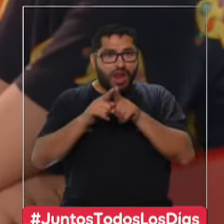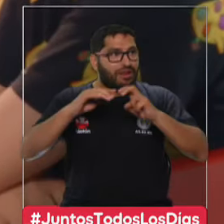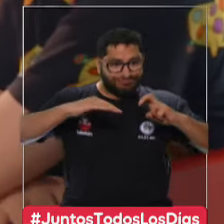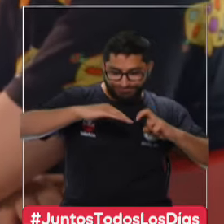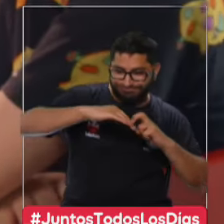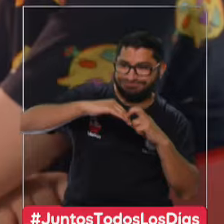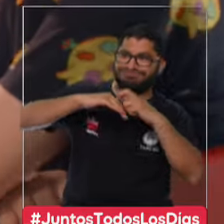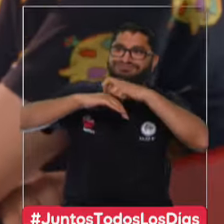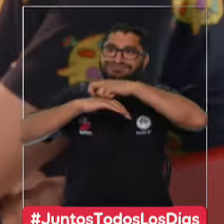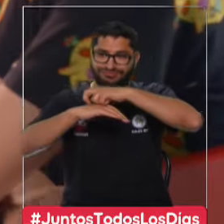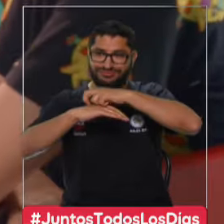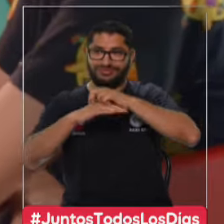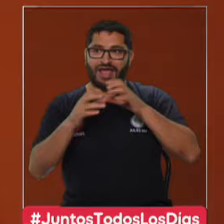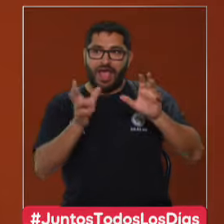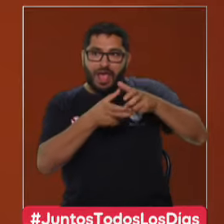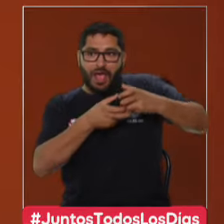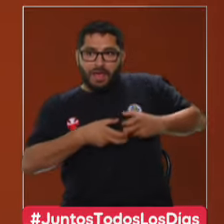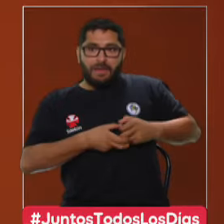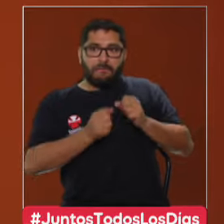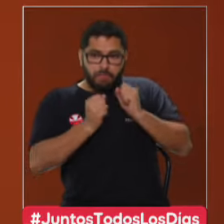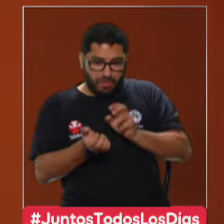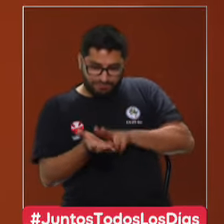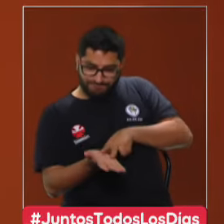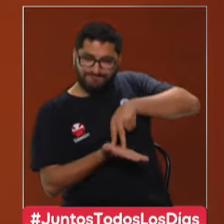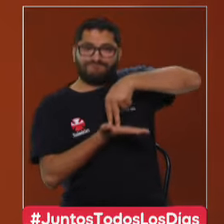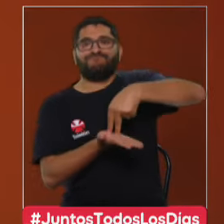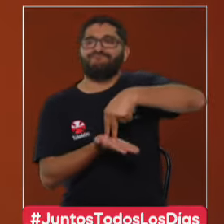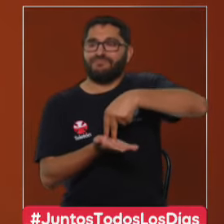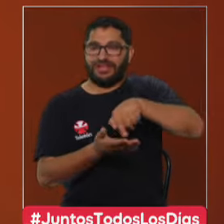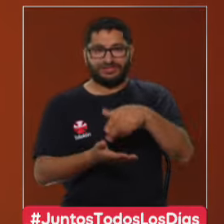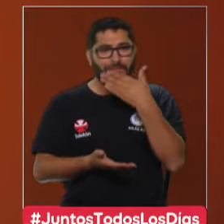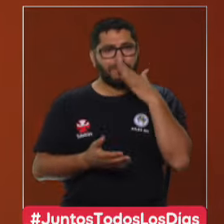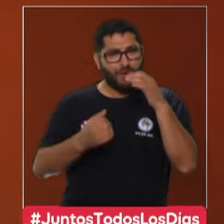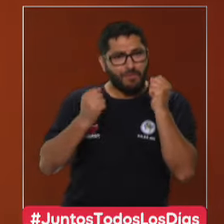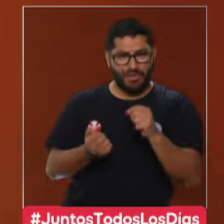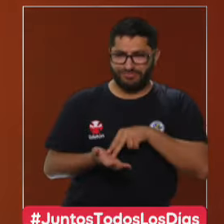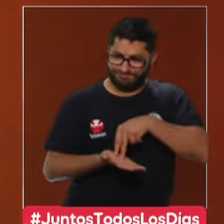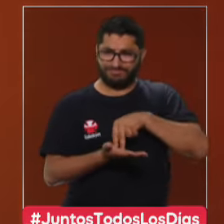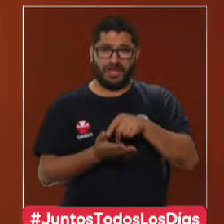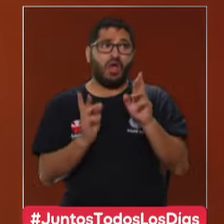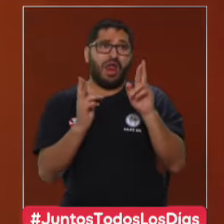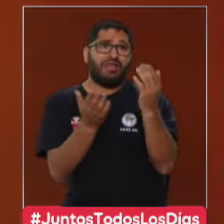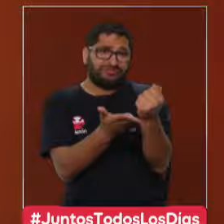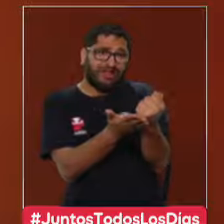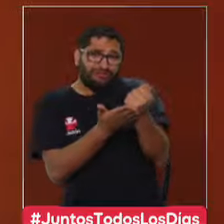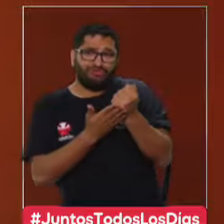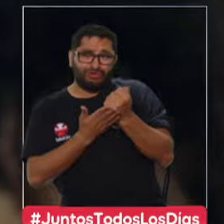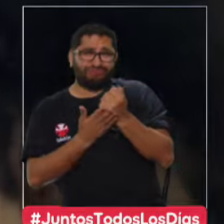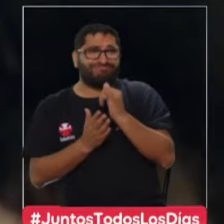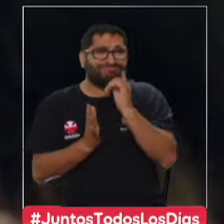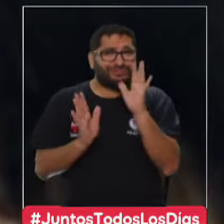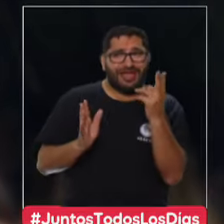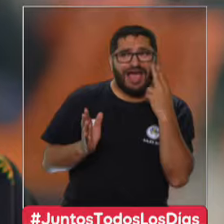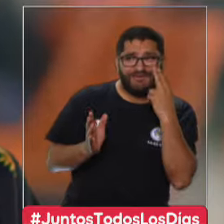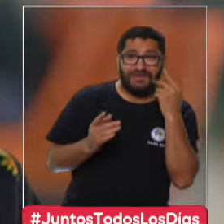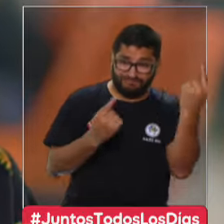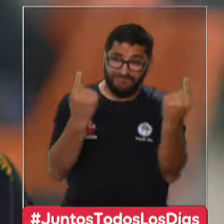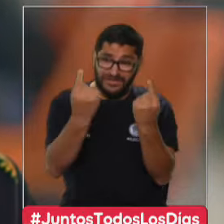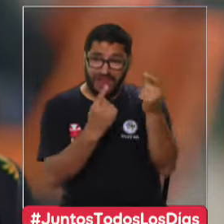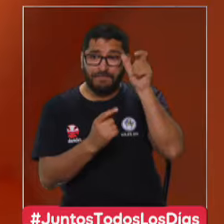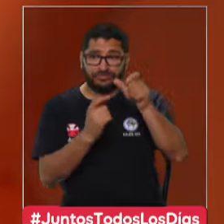para que yo me pueda movilizar mejor. Siento que capaz que necesitaré ayuda, entonces, no sé, ¿podrían venir? Obvio que sí, po.